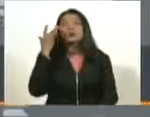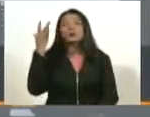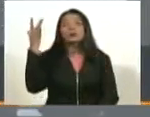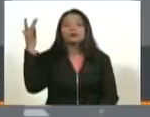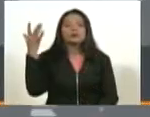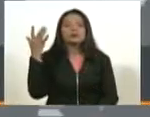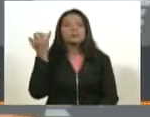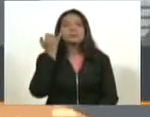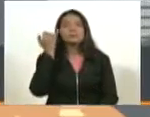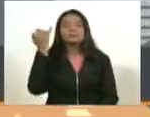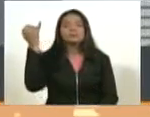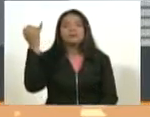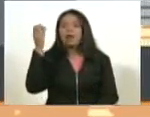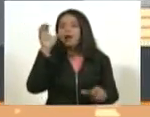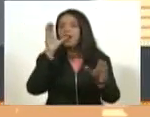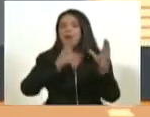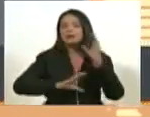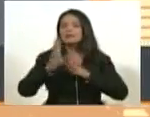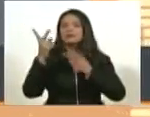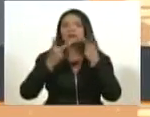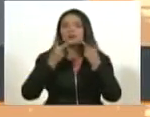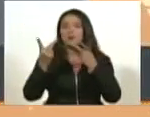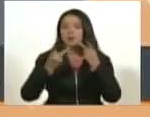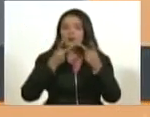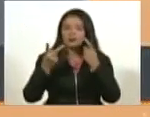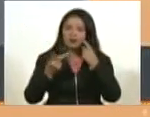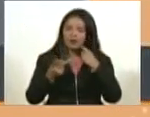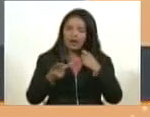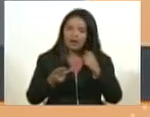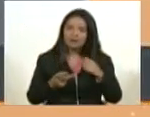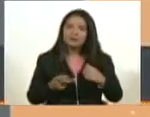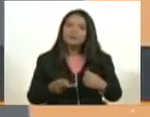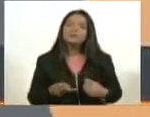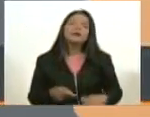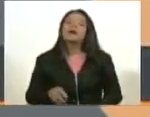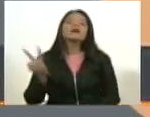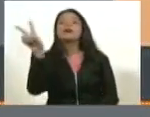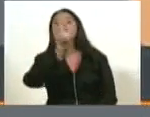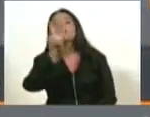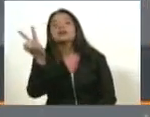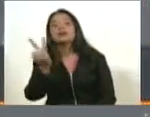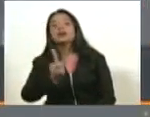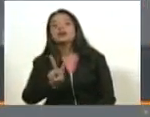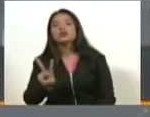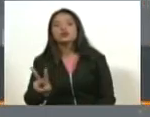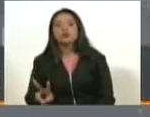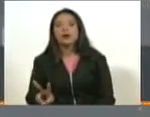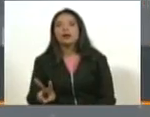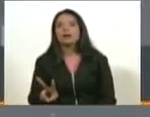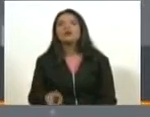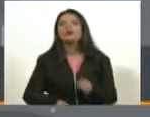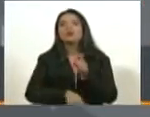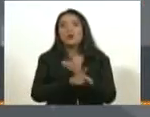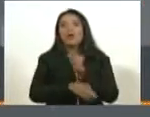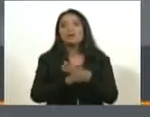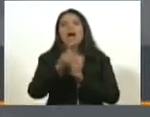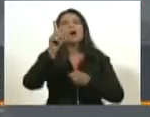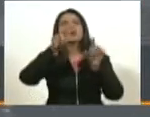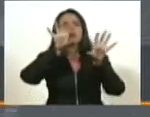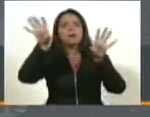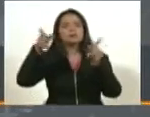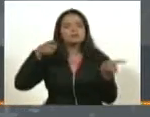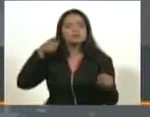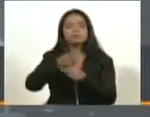eso en la ciencia política, que Venezuela es su patio trasero.